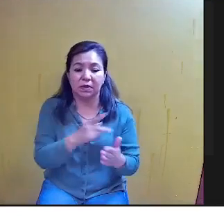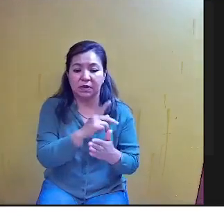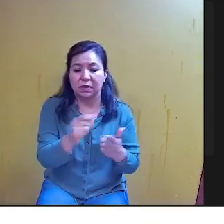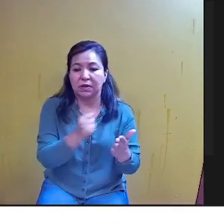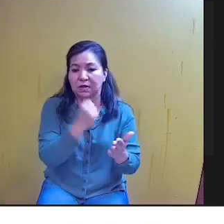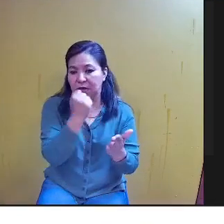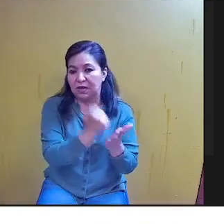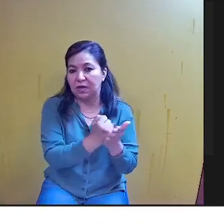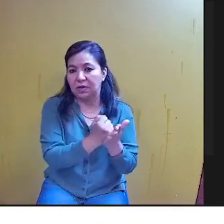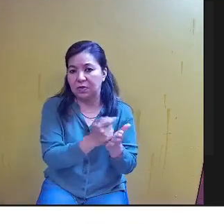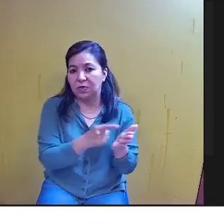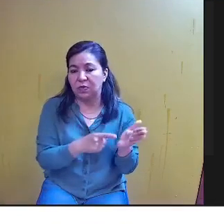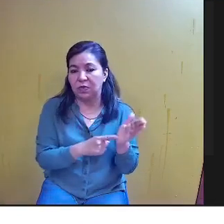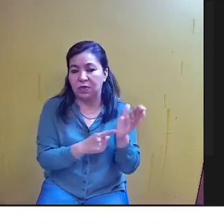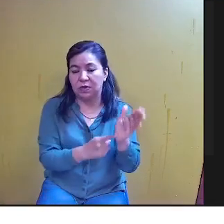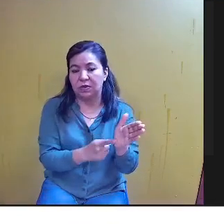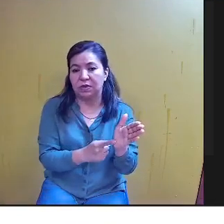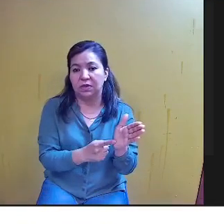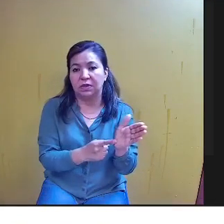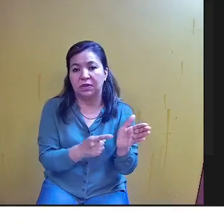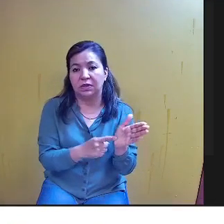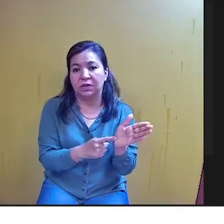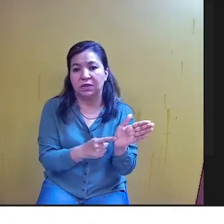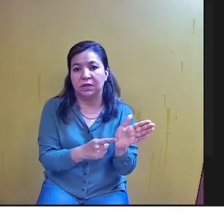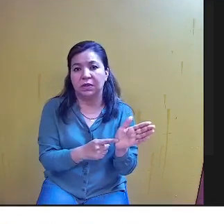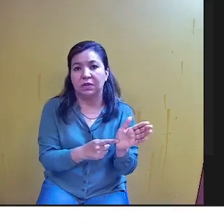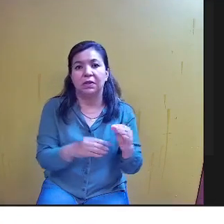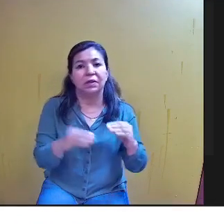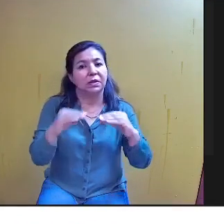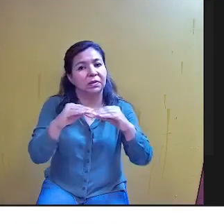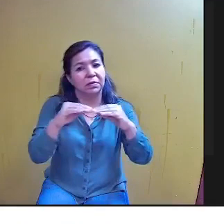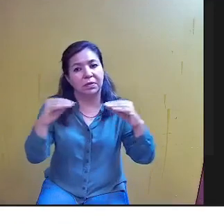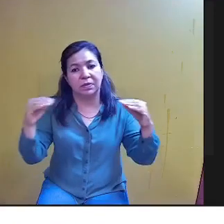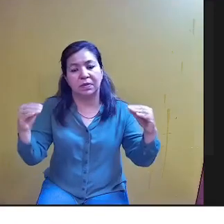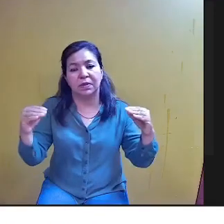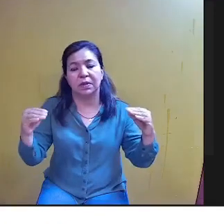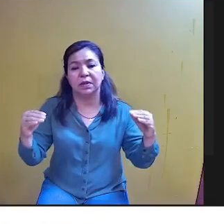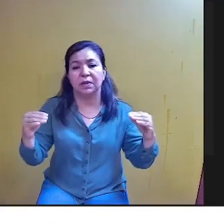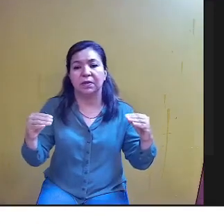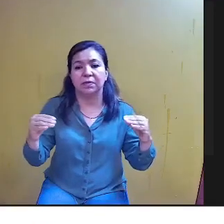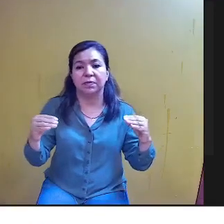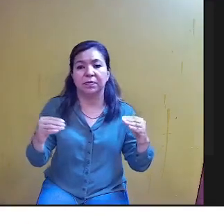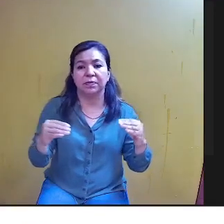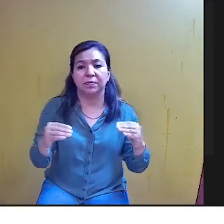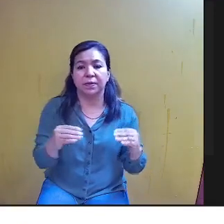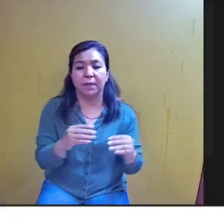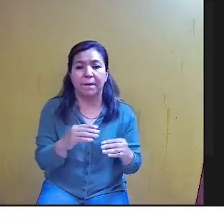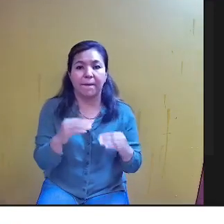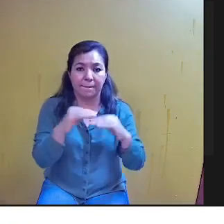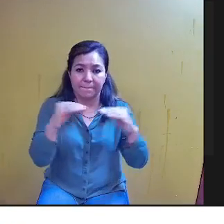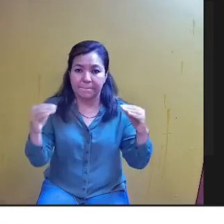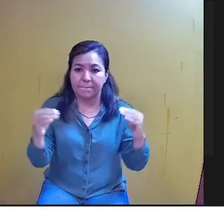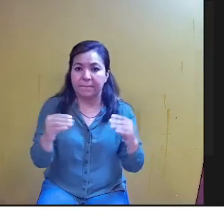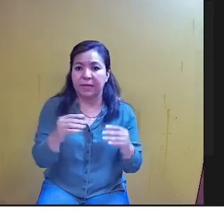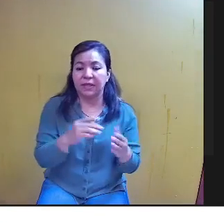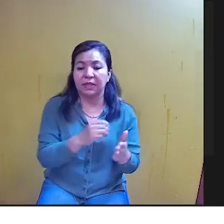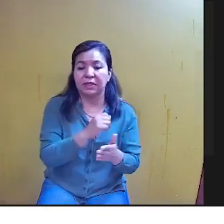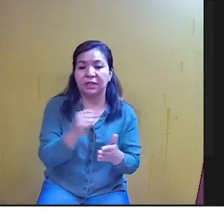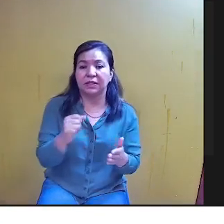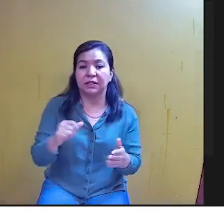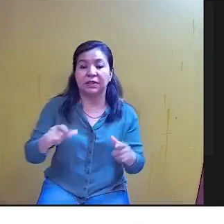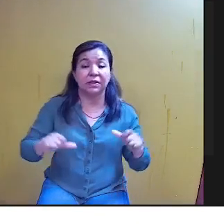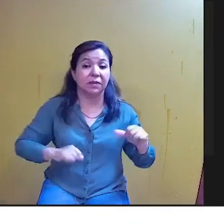de consejerías, es ajustado al principio de paridad de género que, en base a un piso mínimo y la facultad discrecional de la autoridad